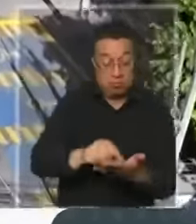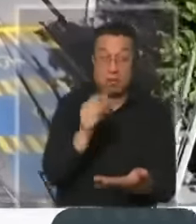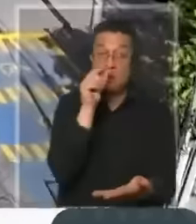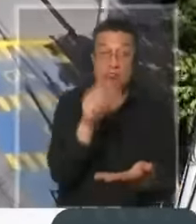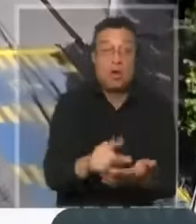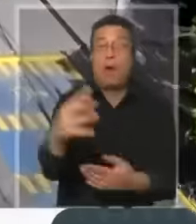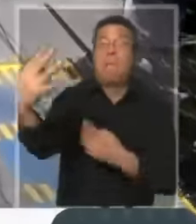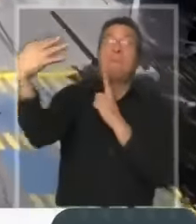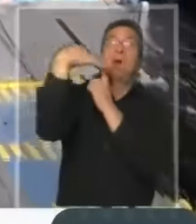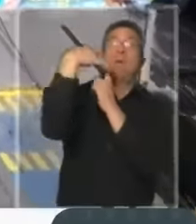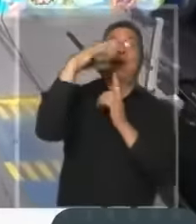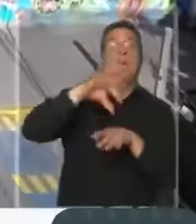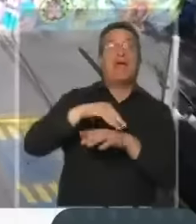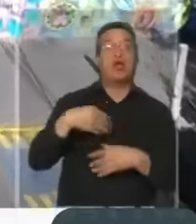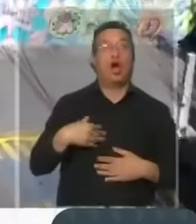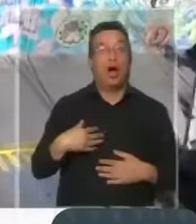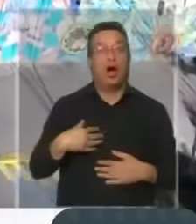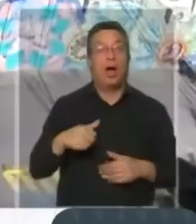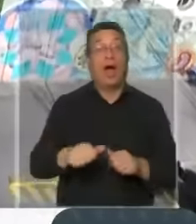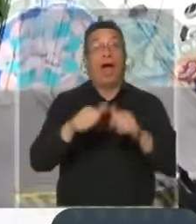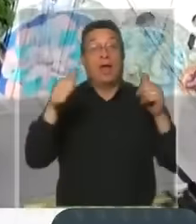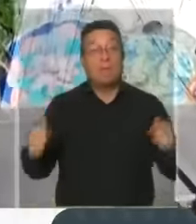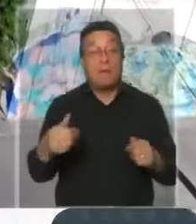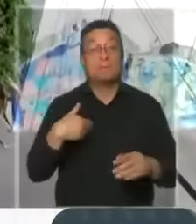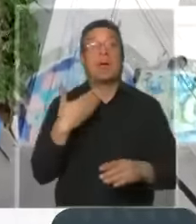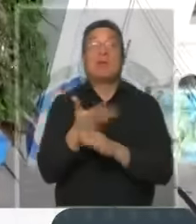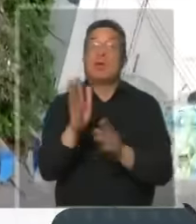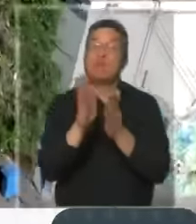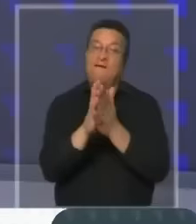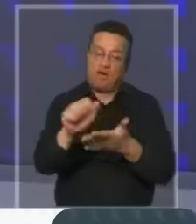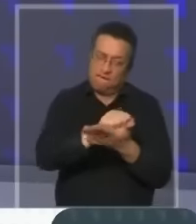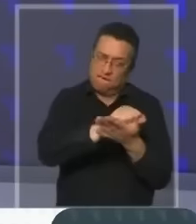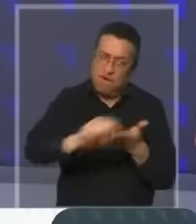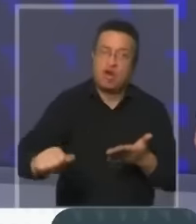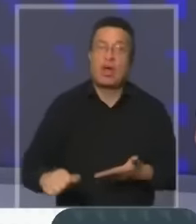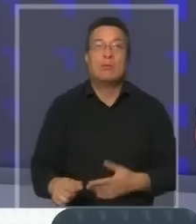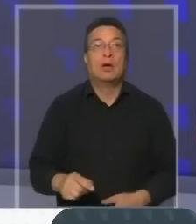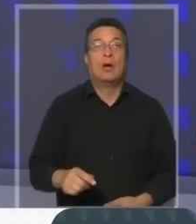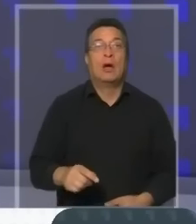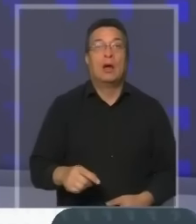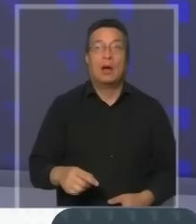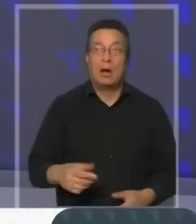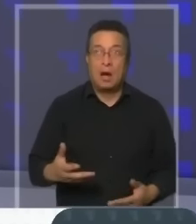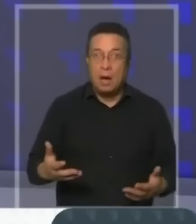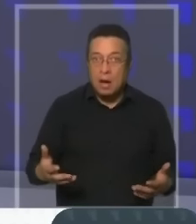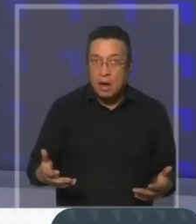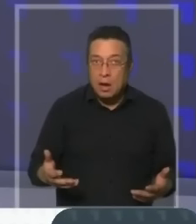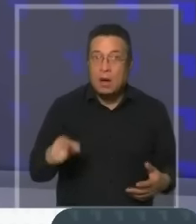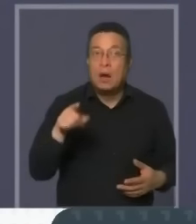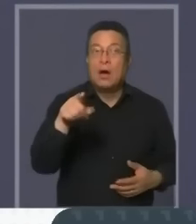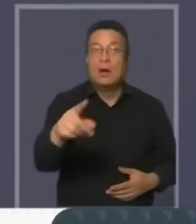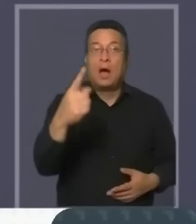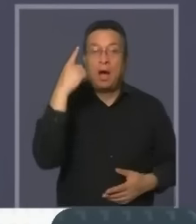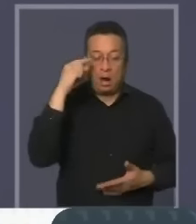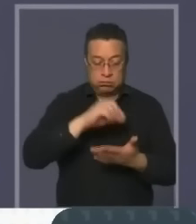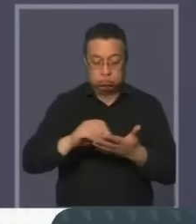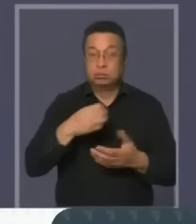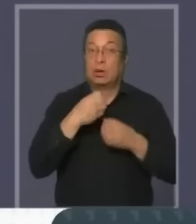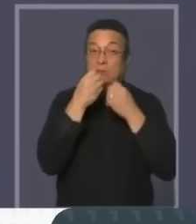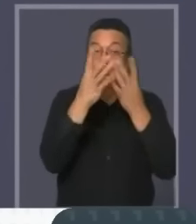observación. Y no solo eso, lo conminó a borrarla del sistema. Claro, este texto, una suerte de descargo